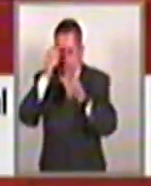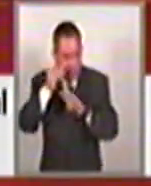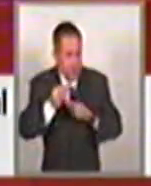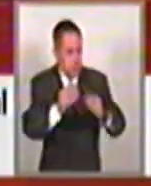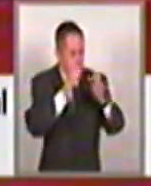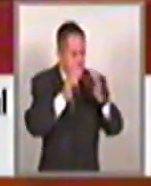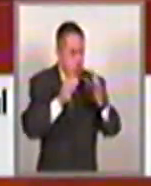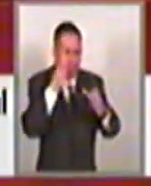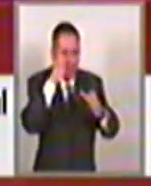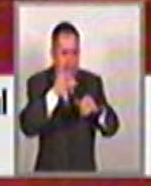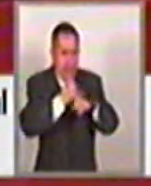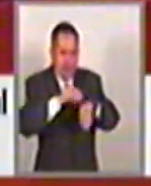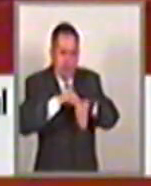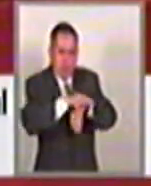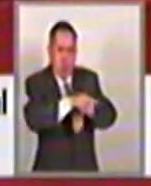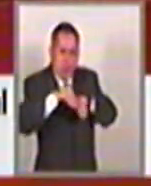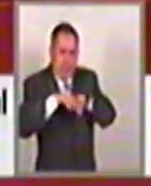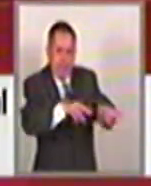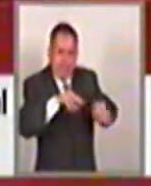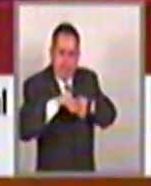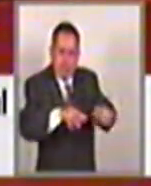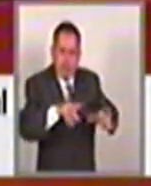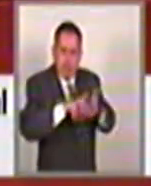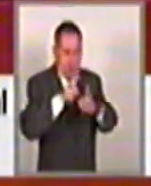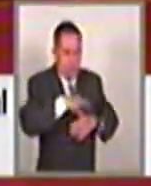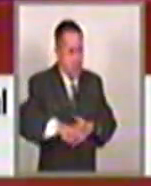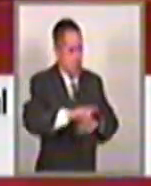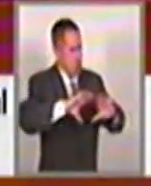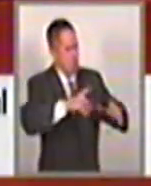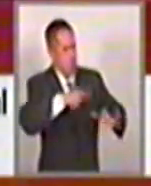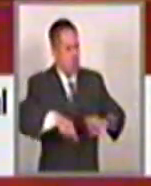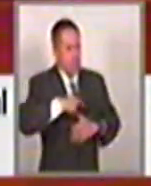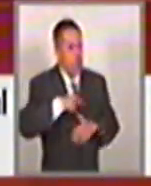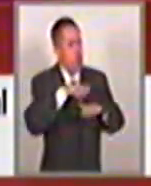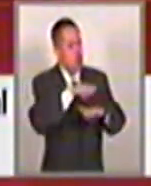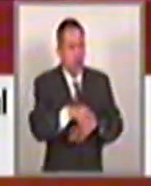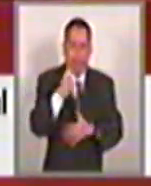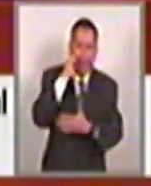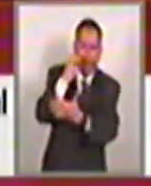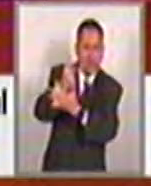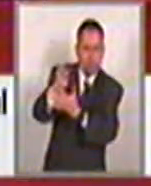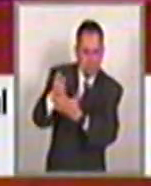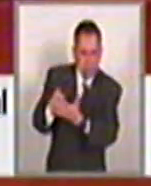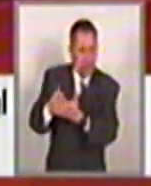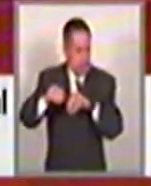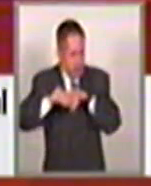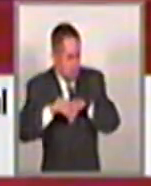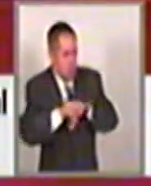como objetivo influir en la actitud de una comunidad respecto a alguna causa o